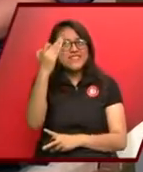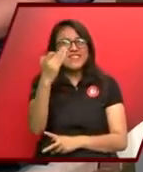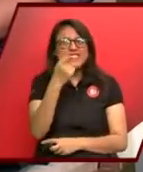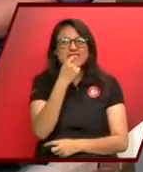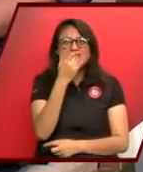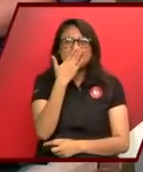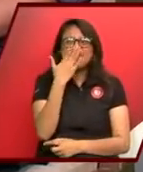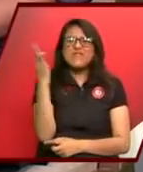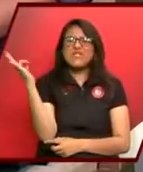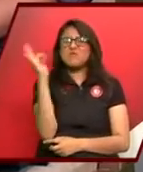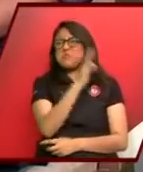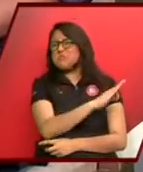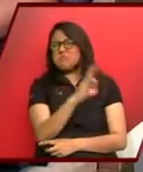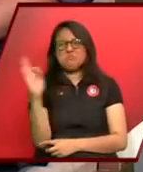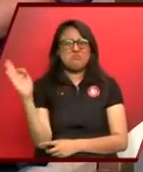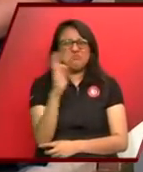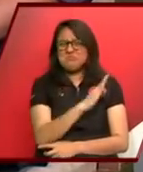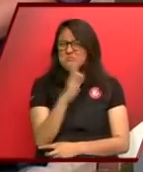los niños.